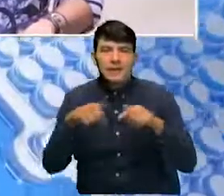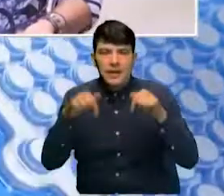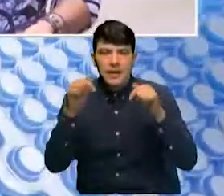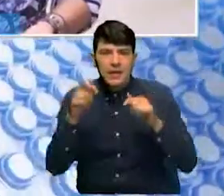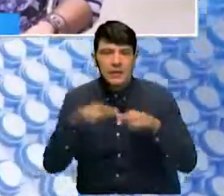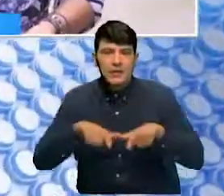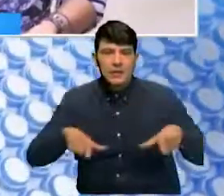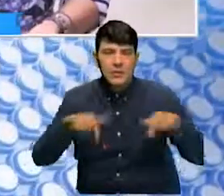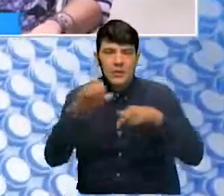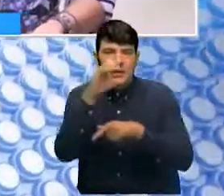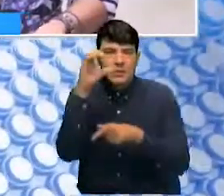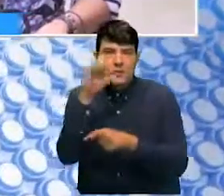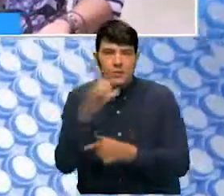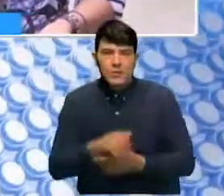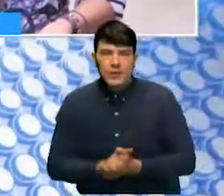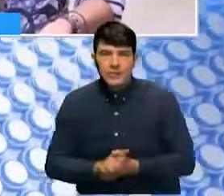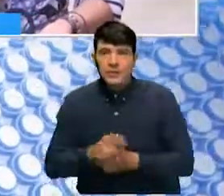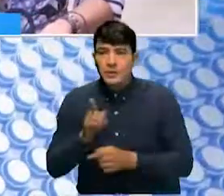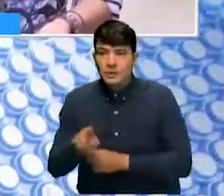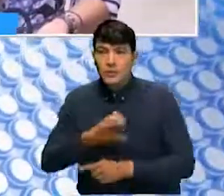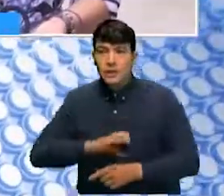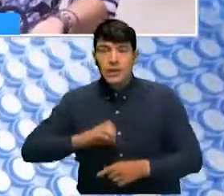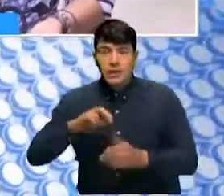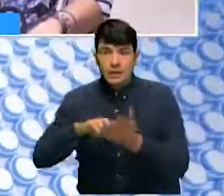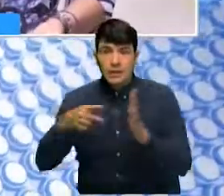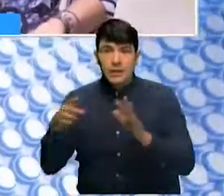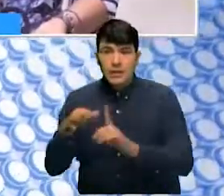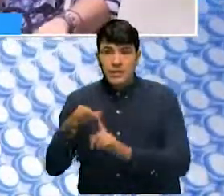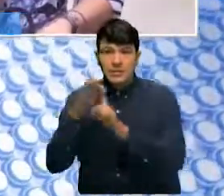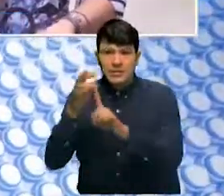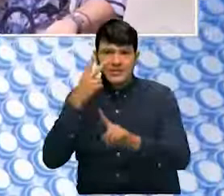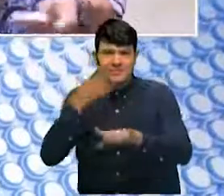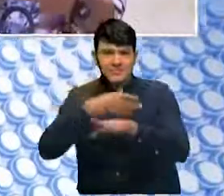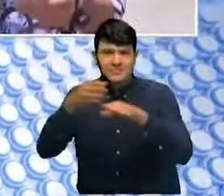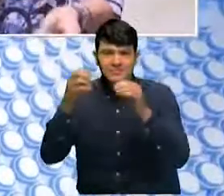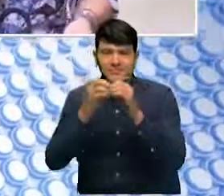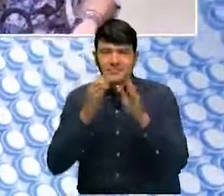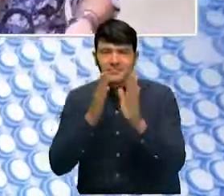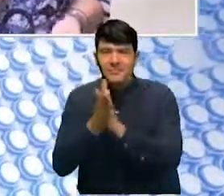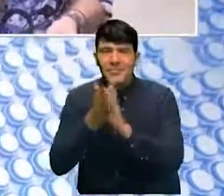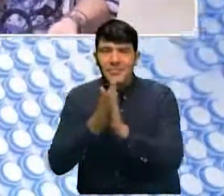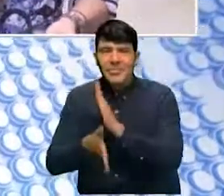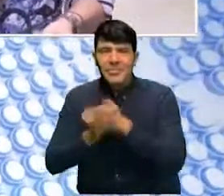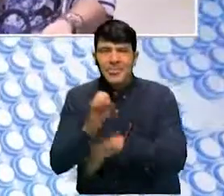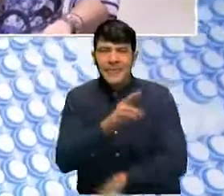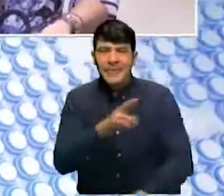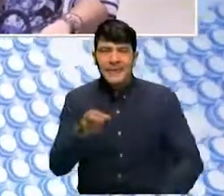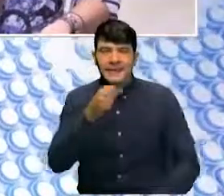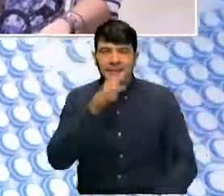esta unidad que tiene características técnicas especiales. Esta es toda la información por el momento. Continúen ustedes con más de Oriente Noticias.